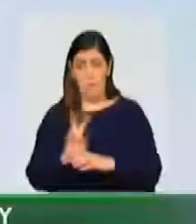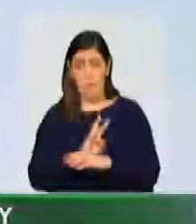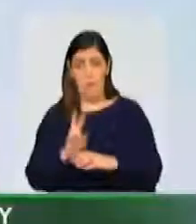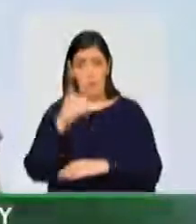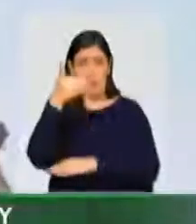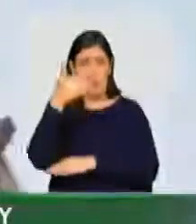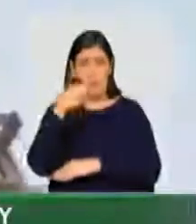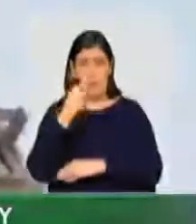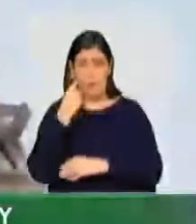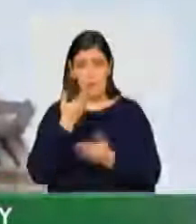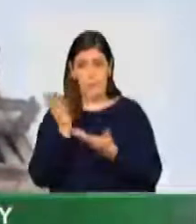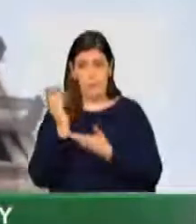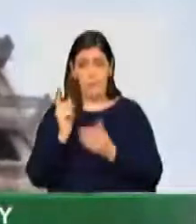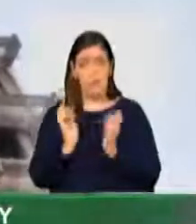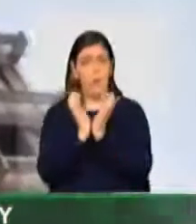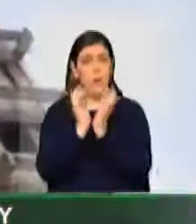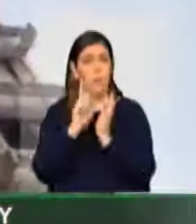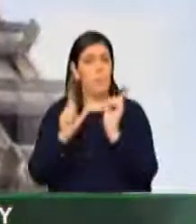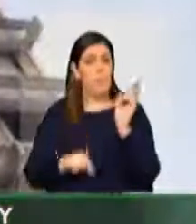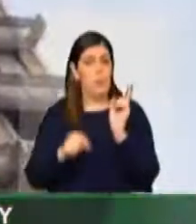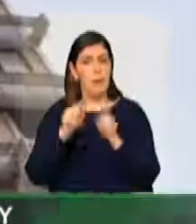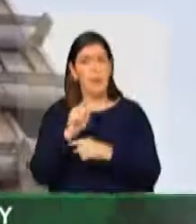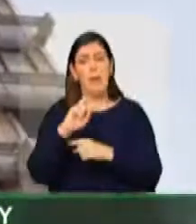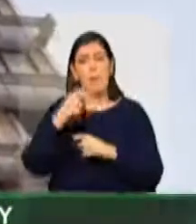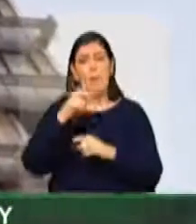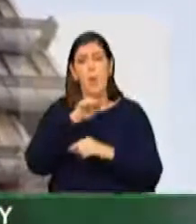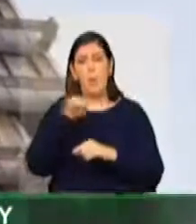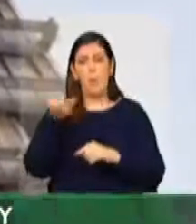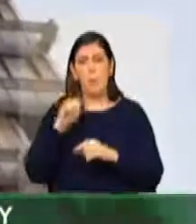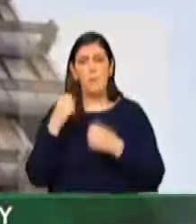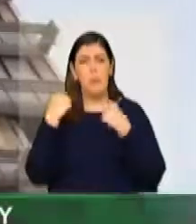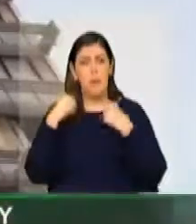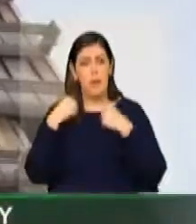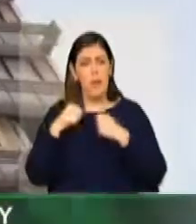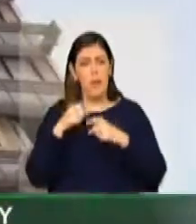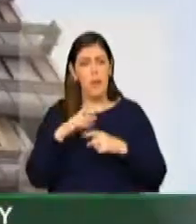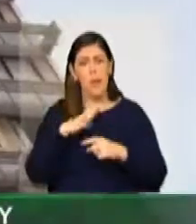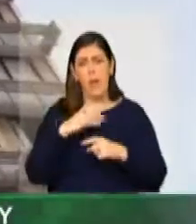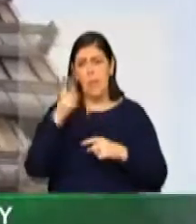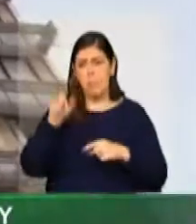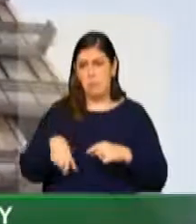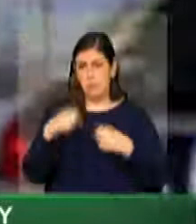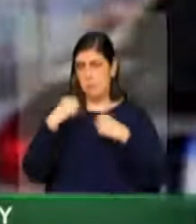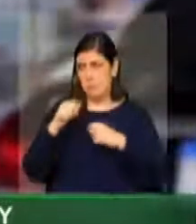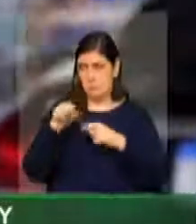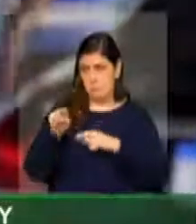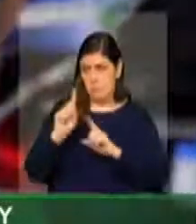hotel de la calle Isaac Cobas durante la Copa América. Estaba en el segundo piso, en el gimnasio, donde había alguien haciendo ejercicios. Esa persona se